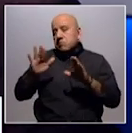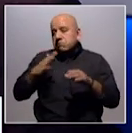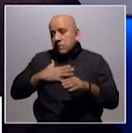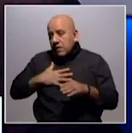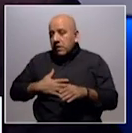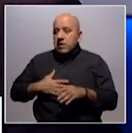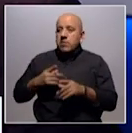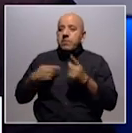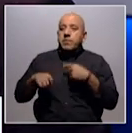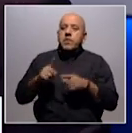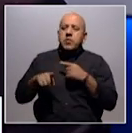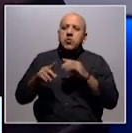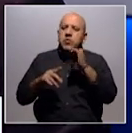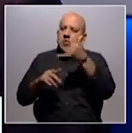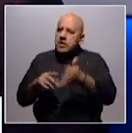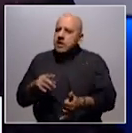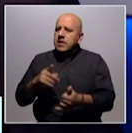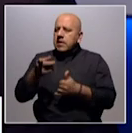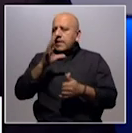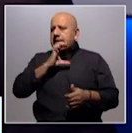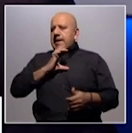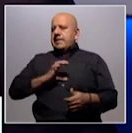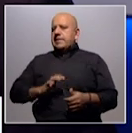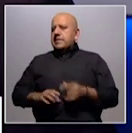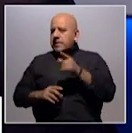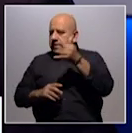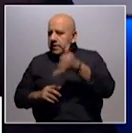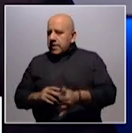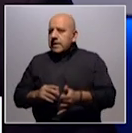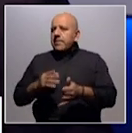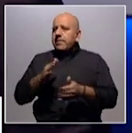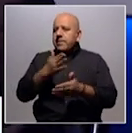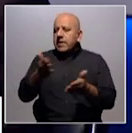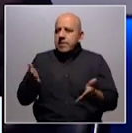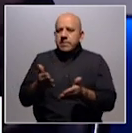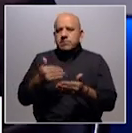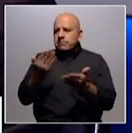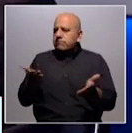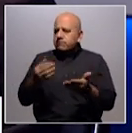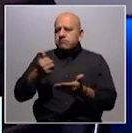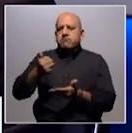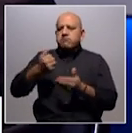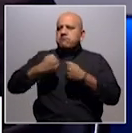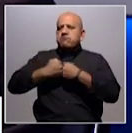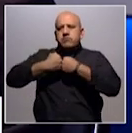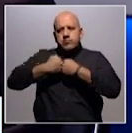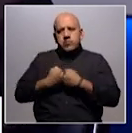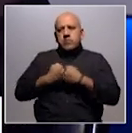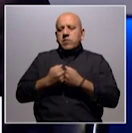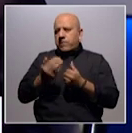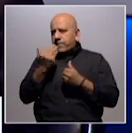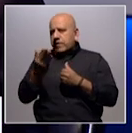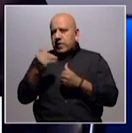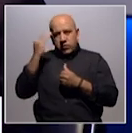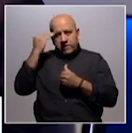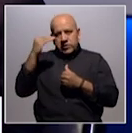pero pero tienen todas las condiciones para para plantarse frente al docente de otra manera a